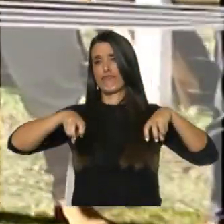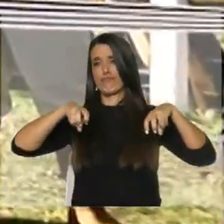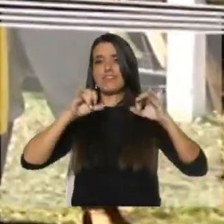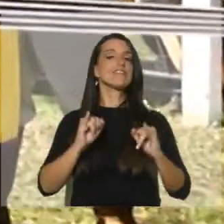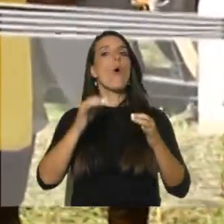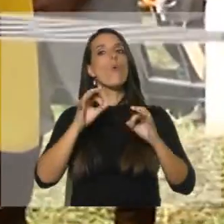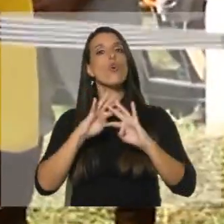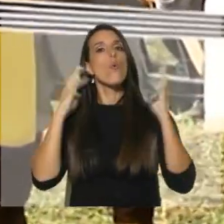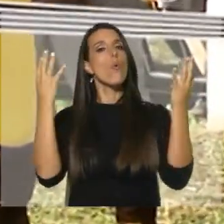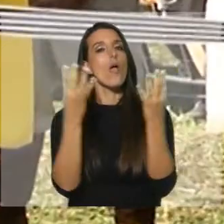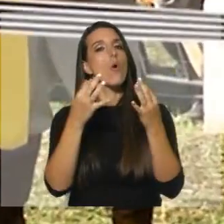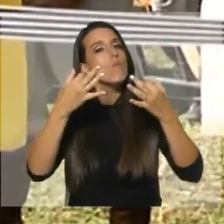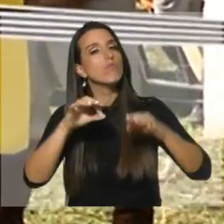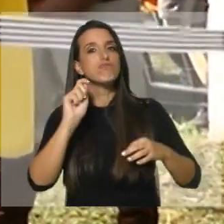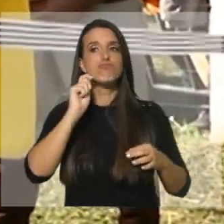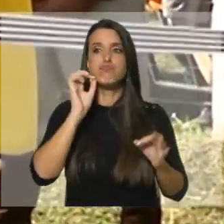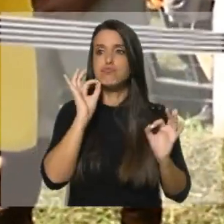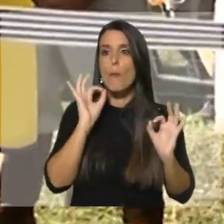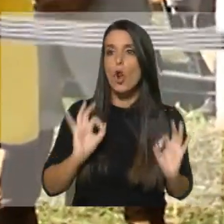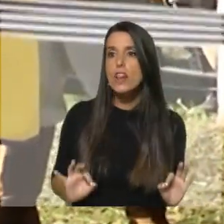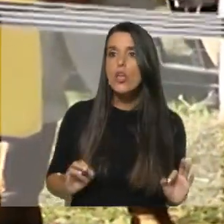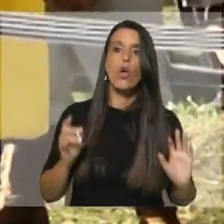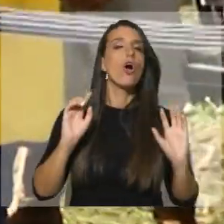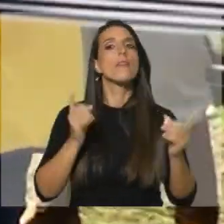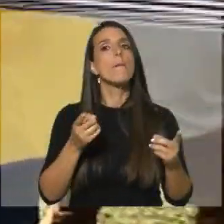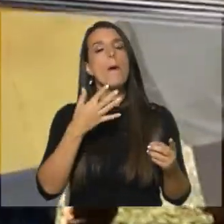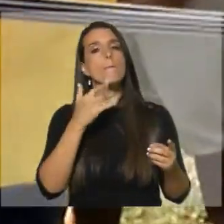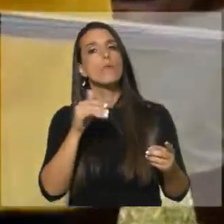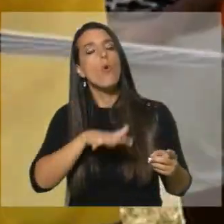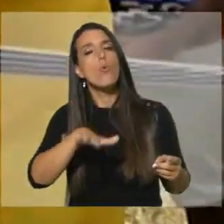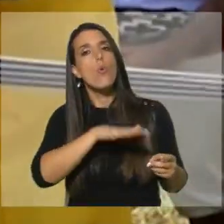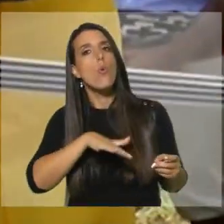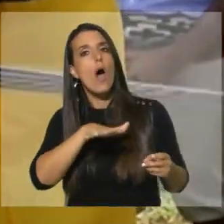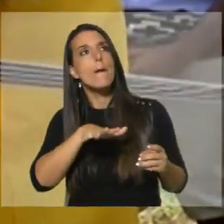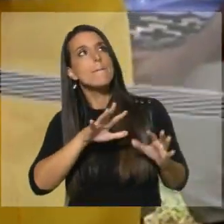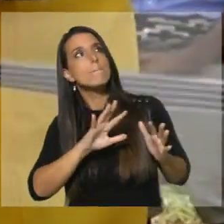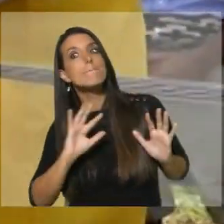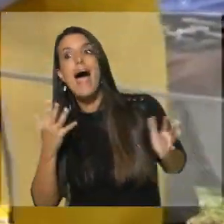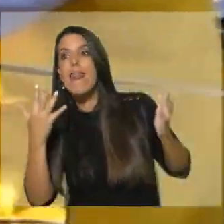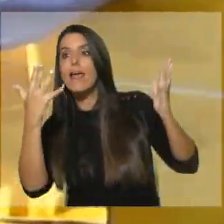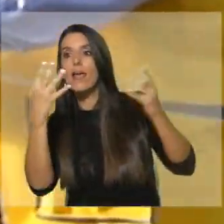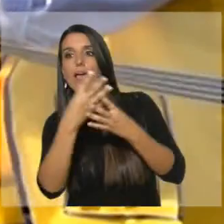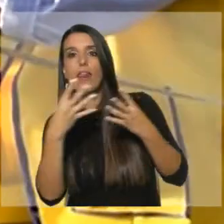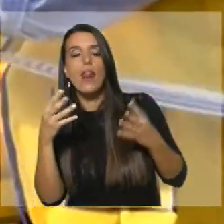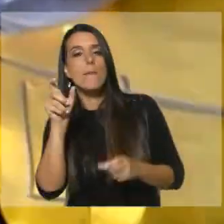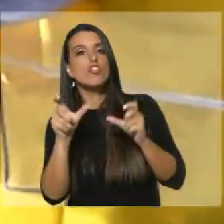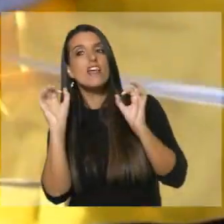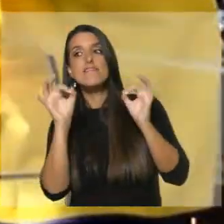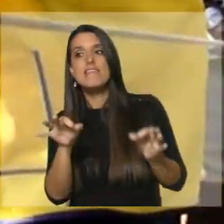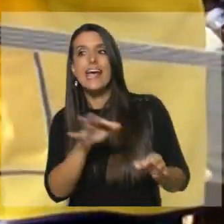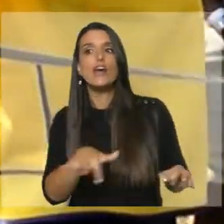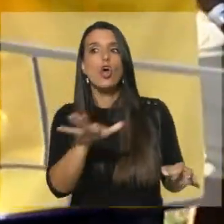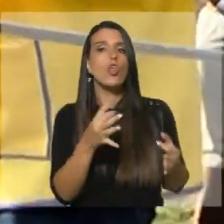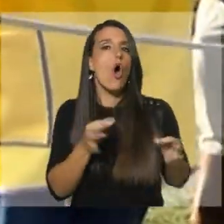acondicionamiento del ruedo, en fin, el acondicionamiento del parque en general para que la llegada sea para todas y